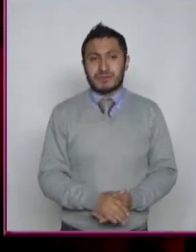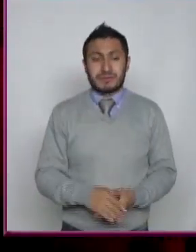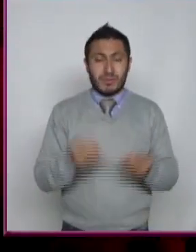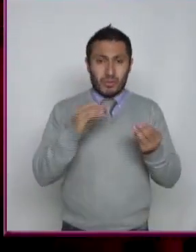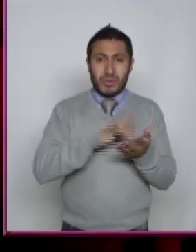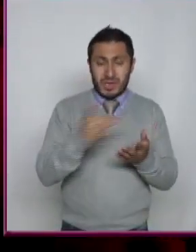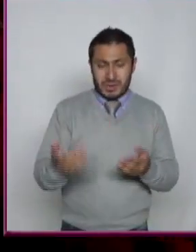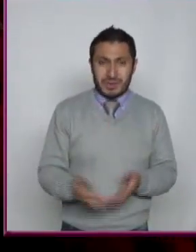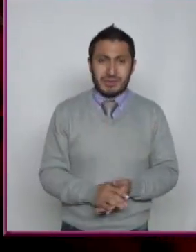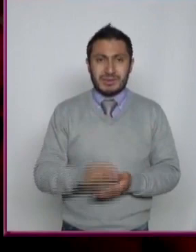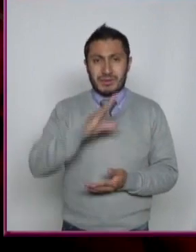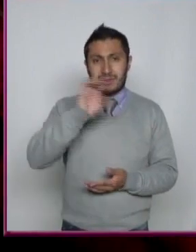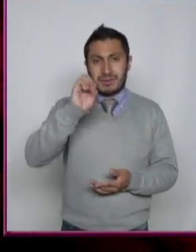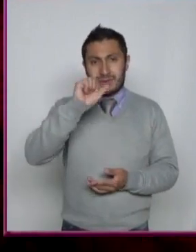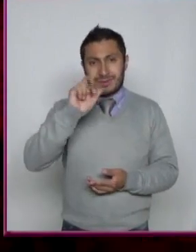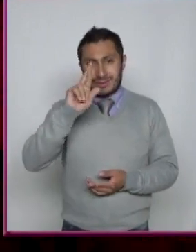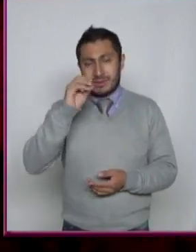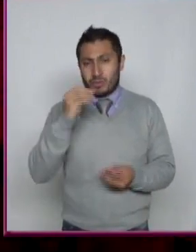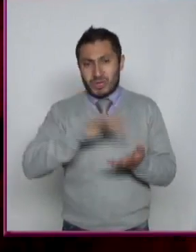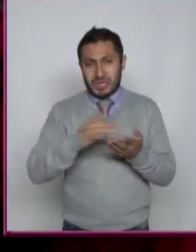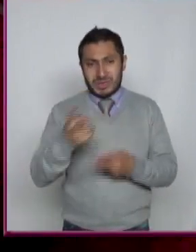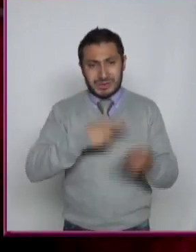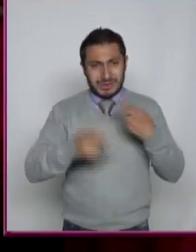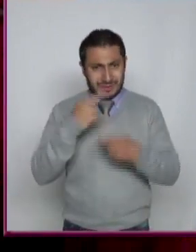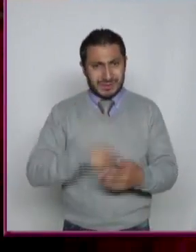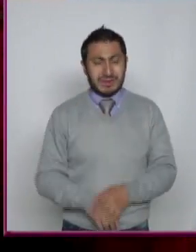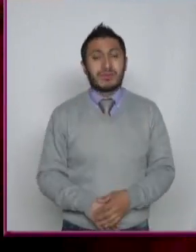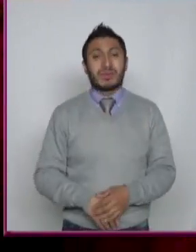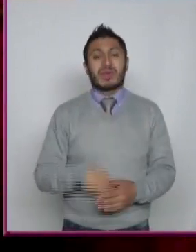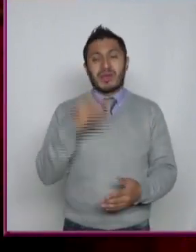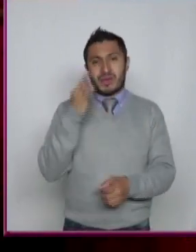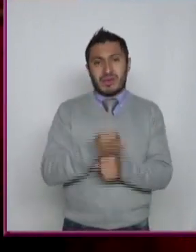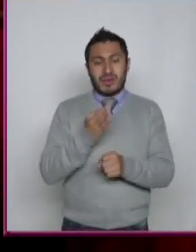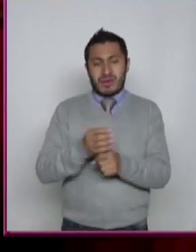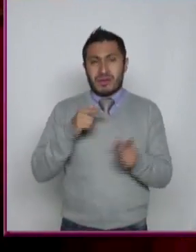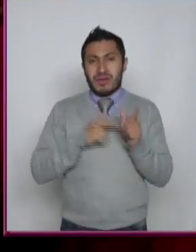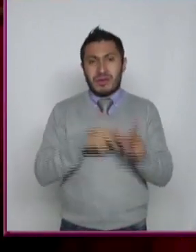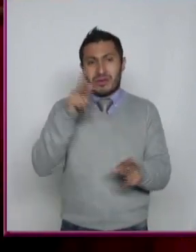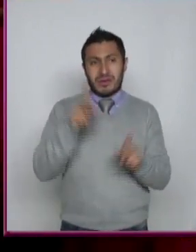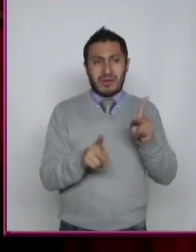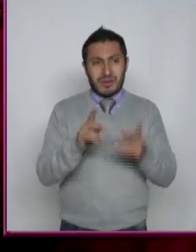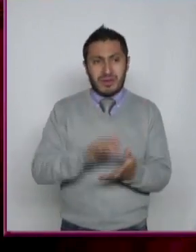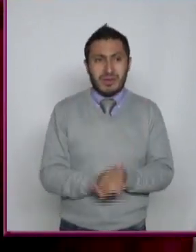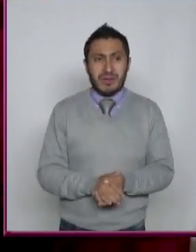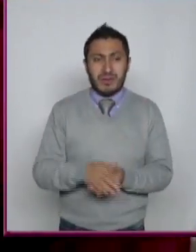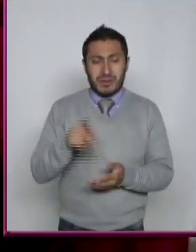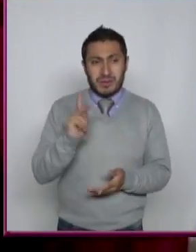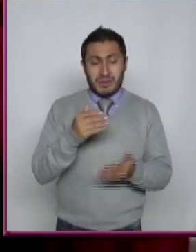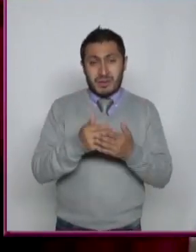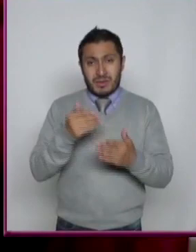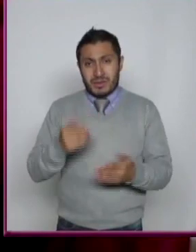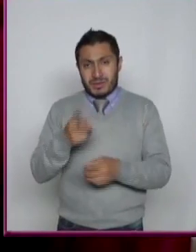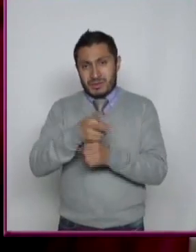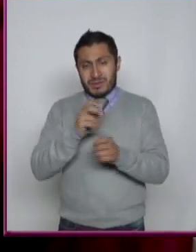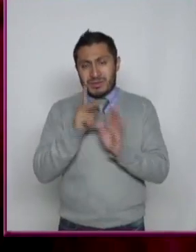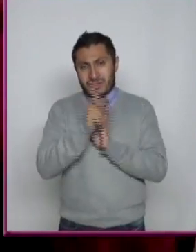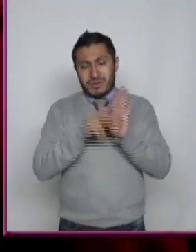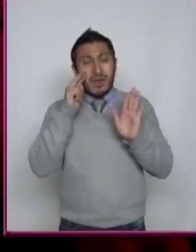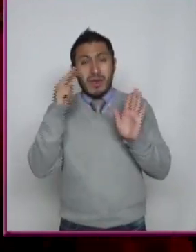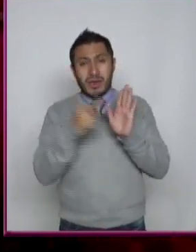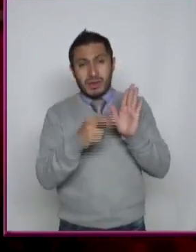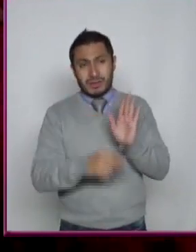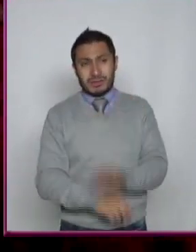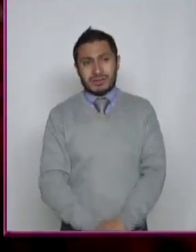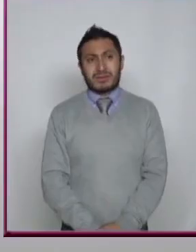gracias. En un momento volvemos contigo. Vamos a seguir platicando con César Galicia, pero antes los invito a ver esta cápsula sobre